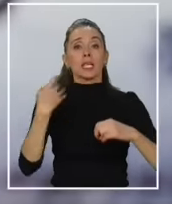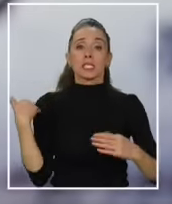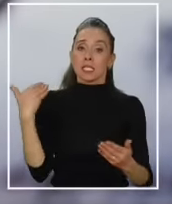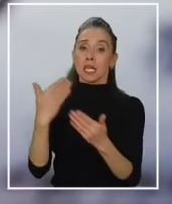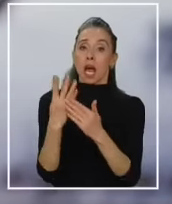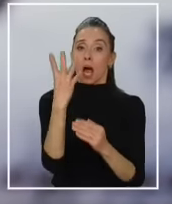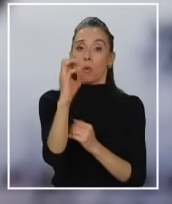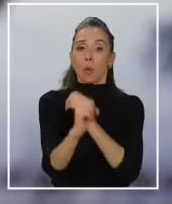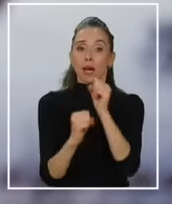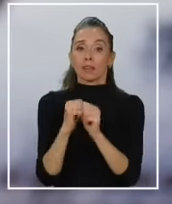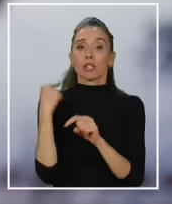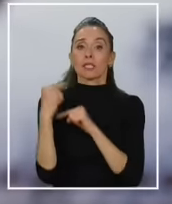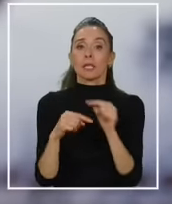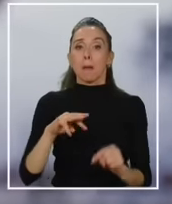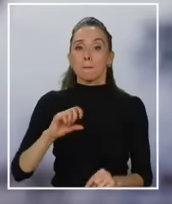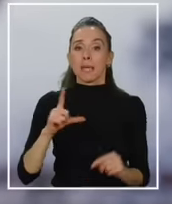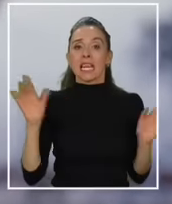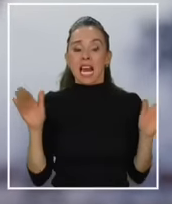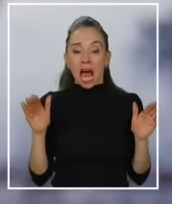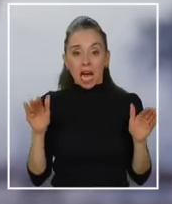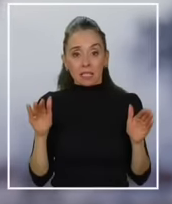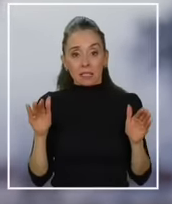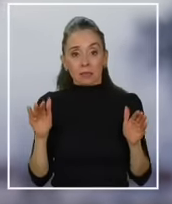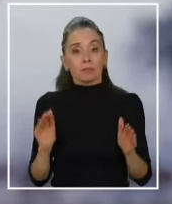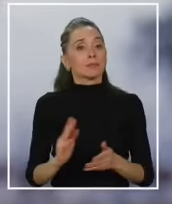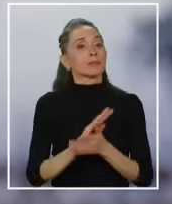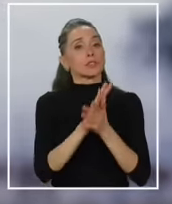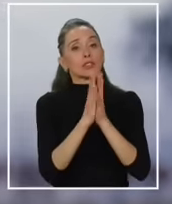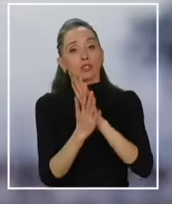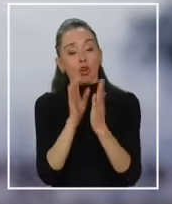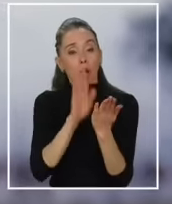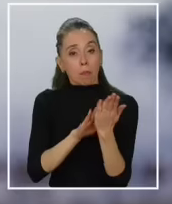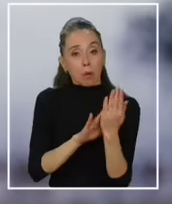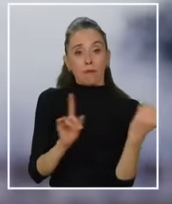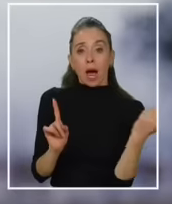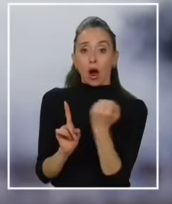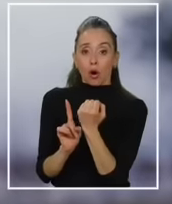años de la historia de Miguel Ángel y pese a todas las pruebas